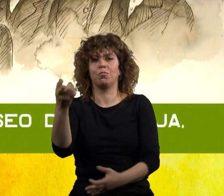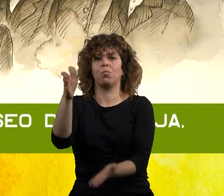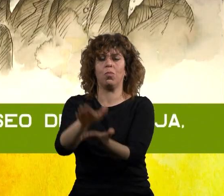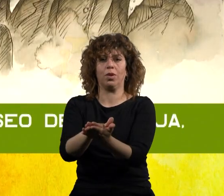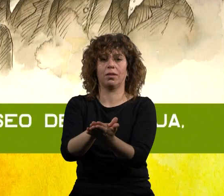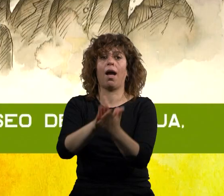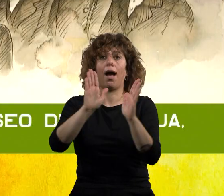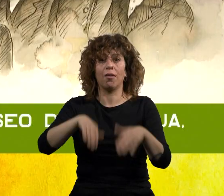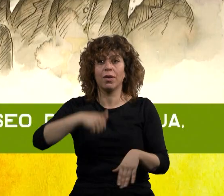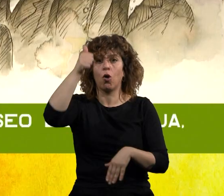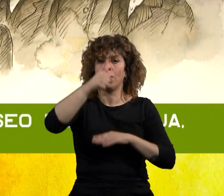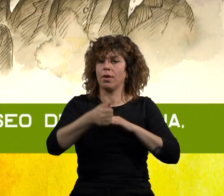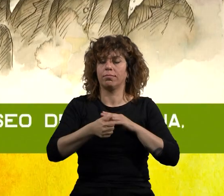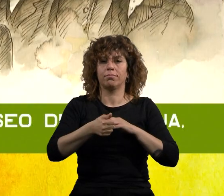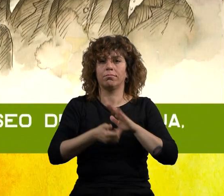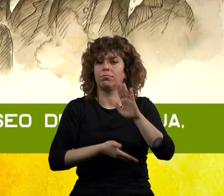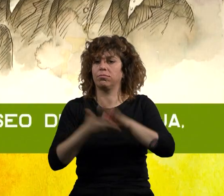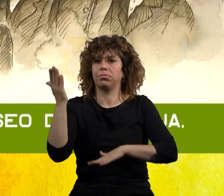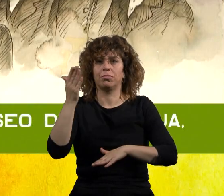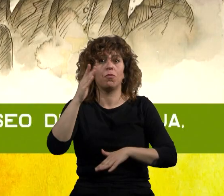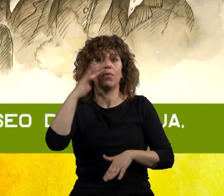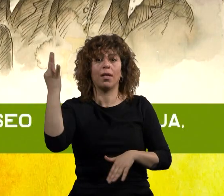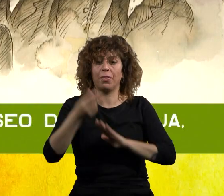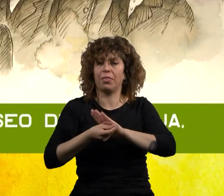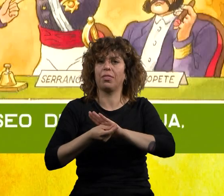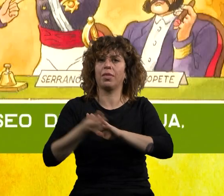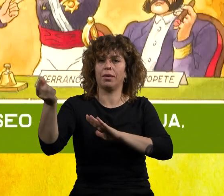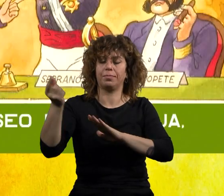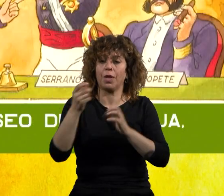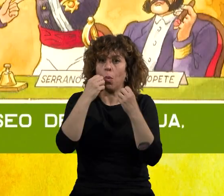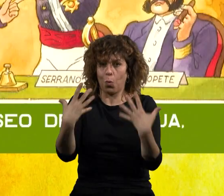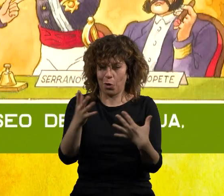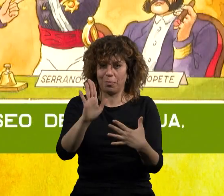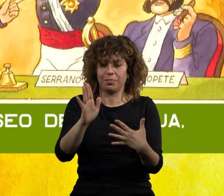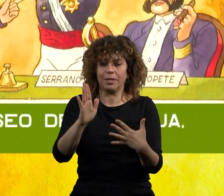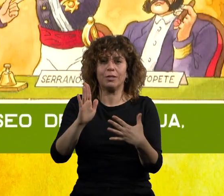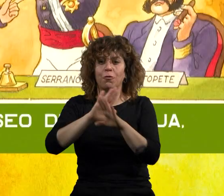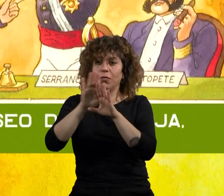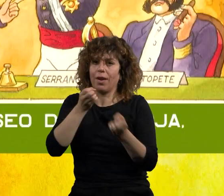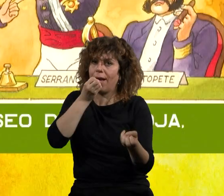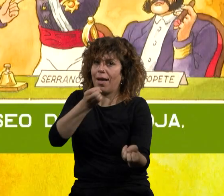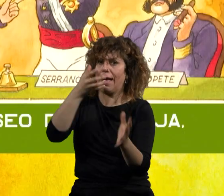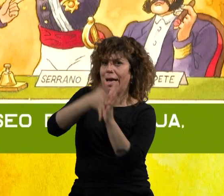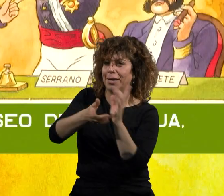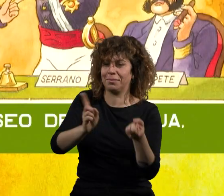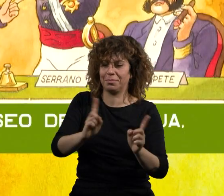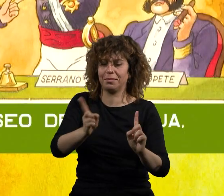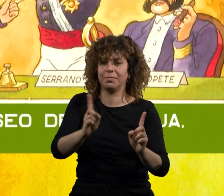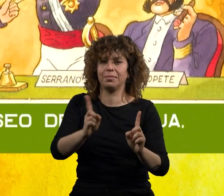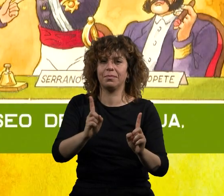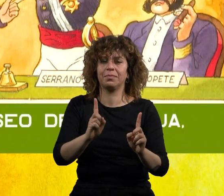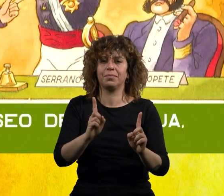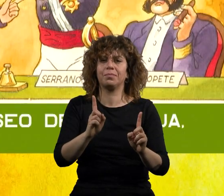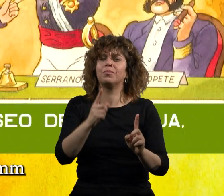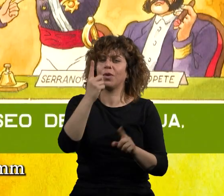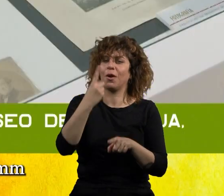tuvo que salir fuera, huyó a Francia. O sea que, bueno, en el cómic no voy a hacer muchos spoilers, pero